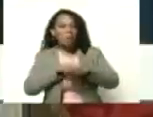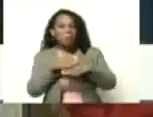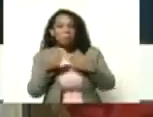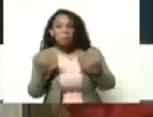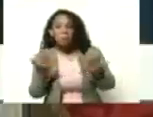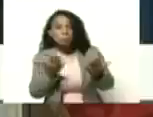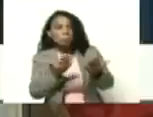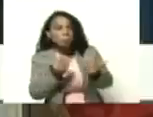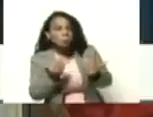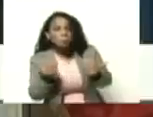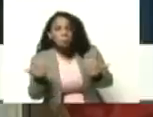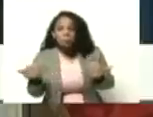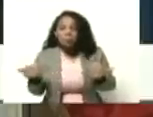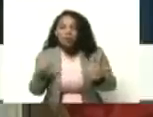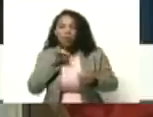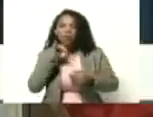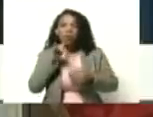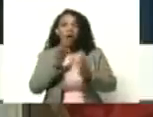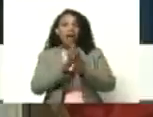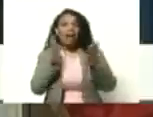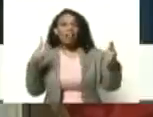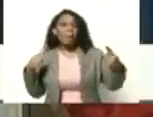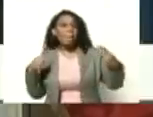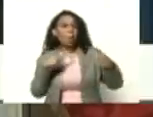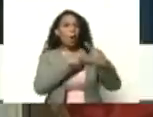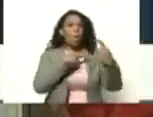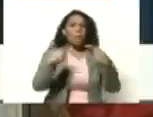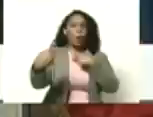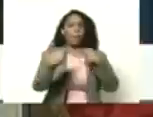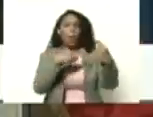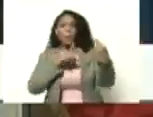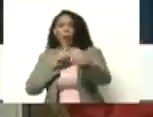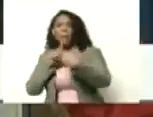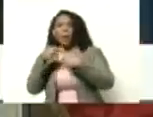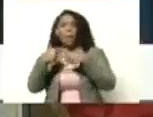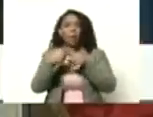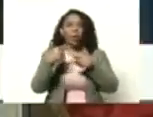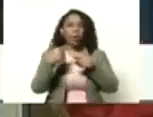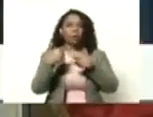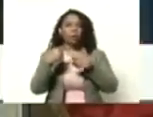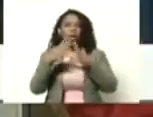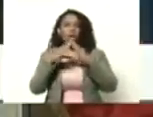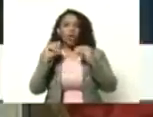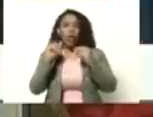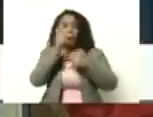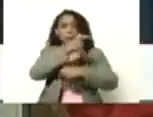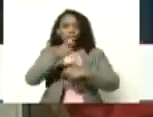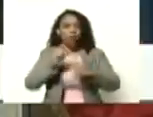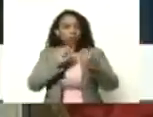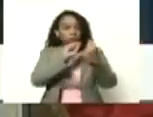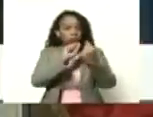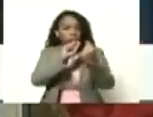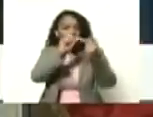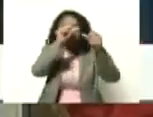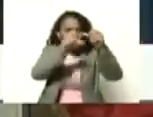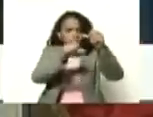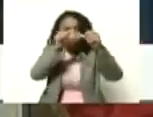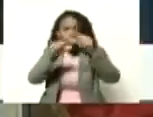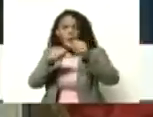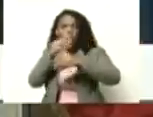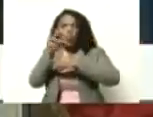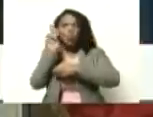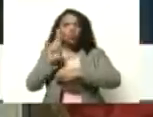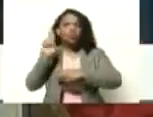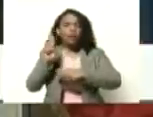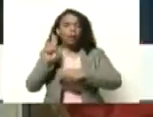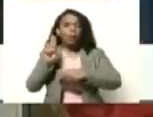informativa de grandes contradicciones en todos los entrevistados del momento utilizamos el polígrafo donde